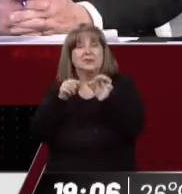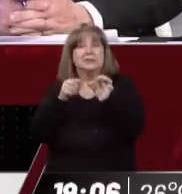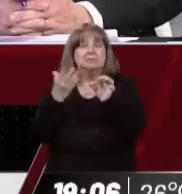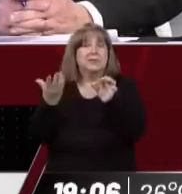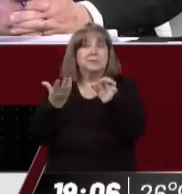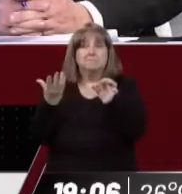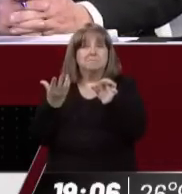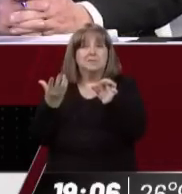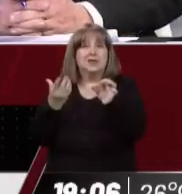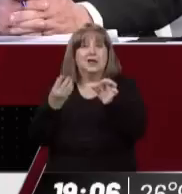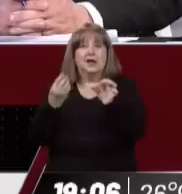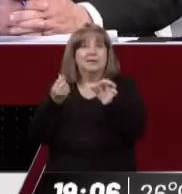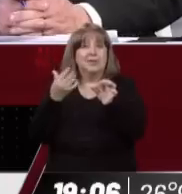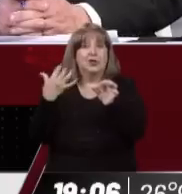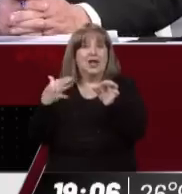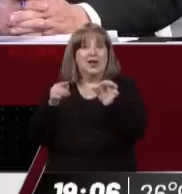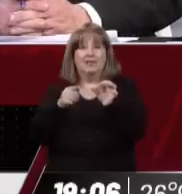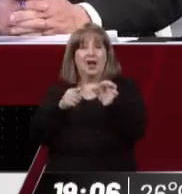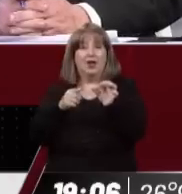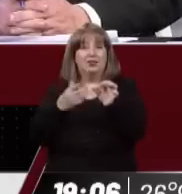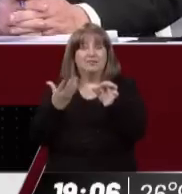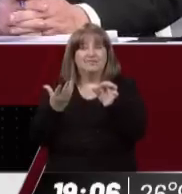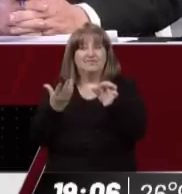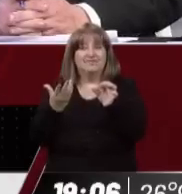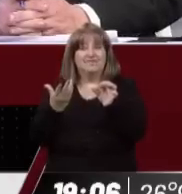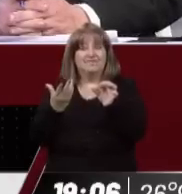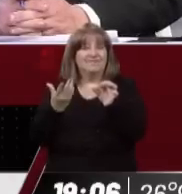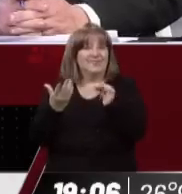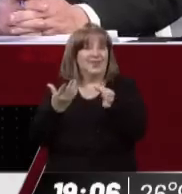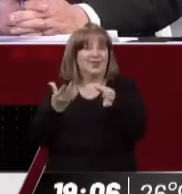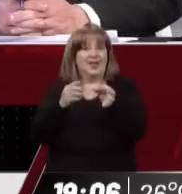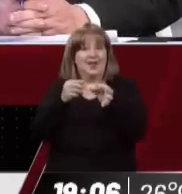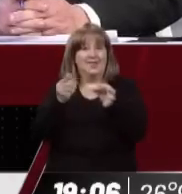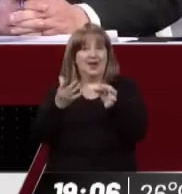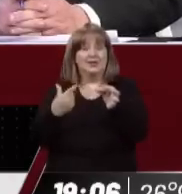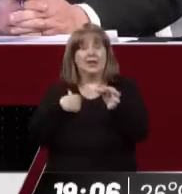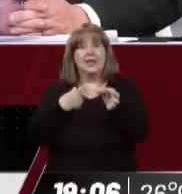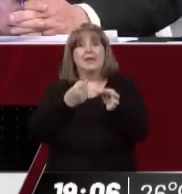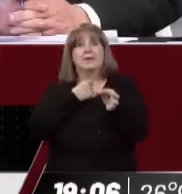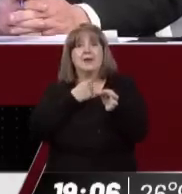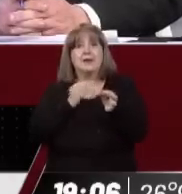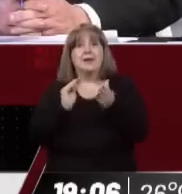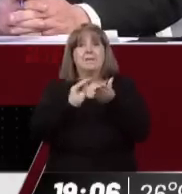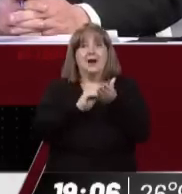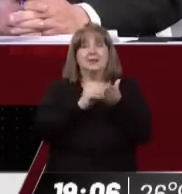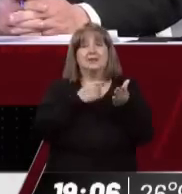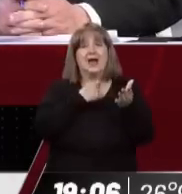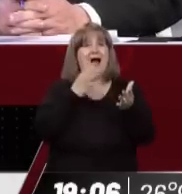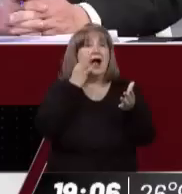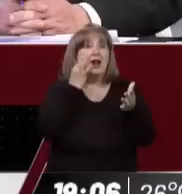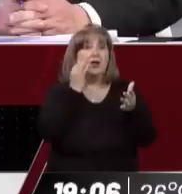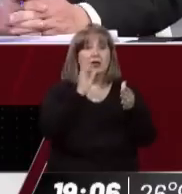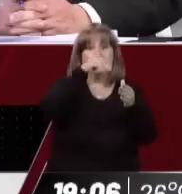mucho a los últimos movimientos de montiel por eso es que tienen la esperanza de poder recuperar al menos